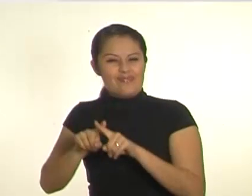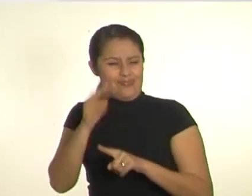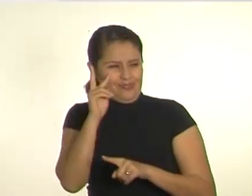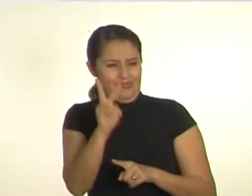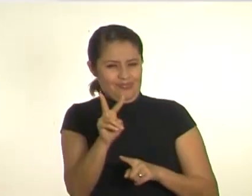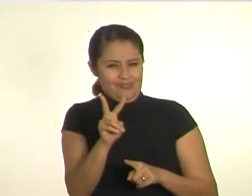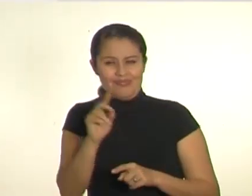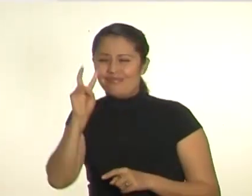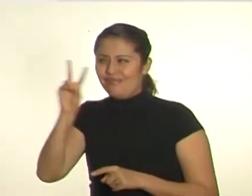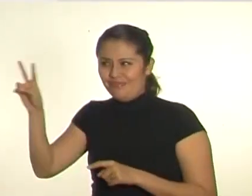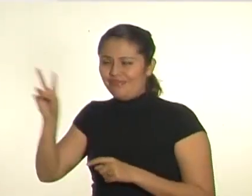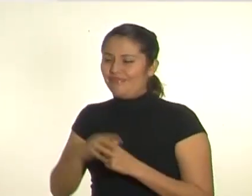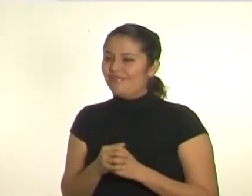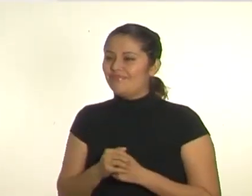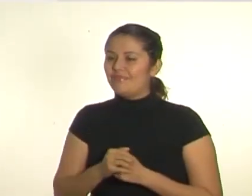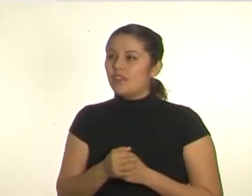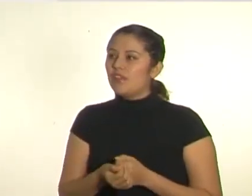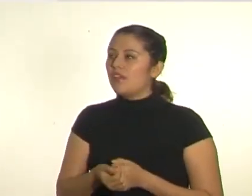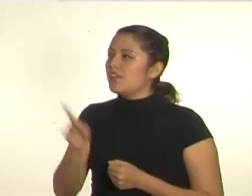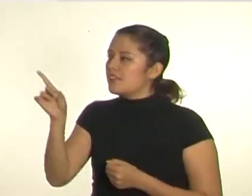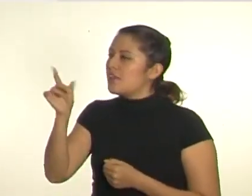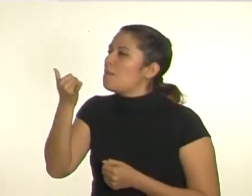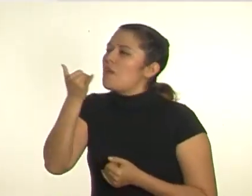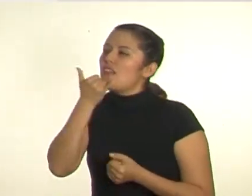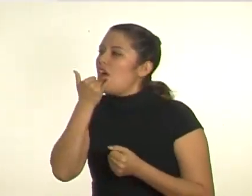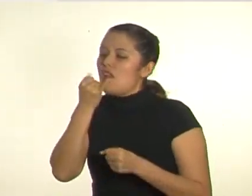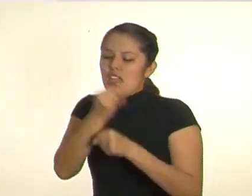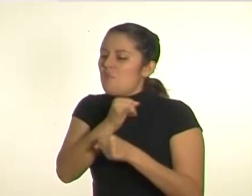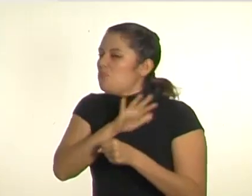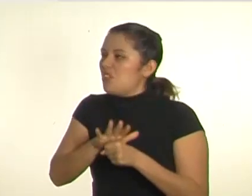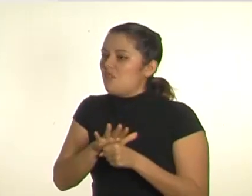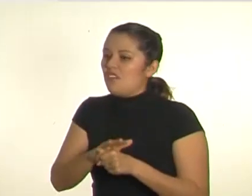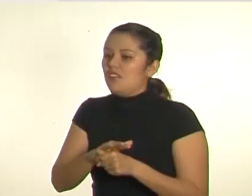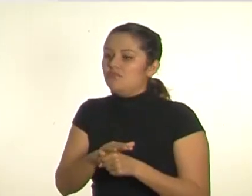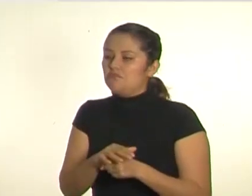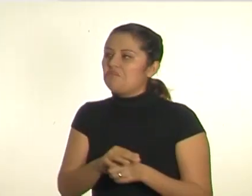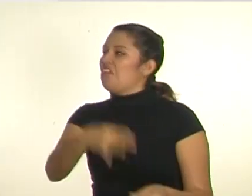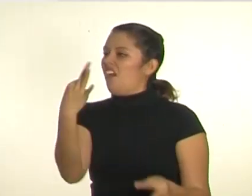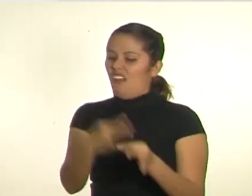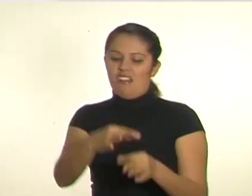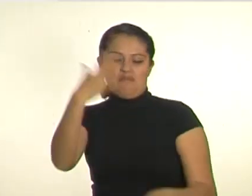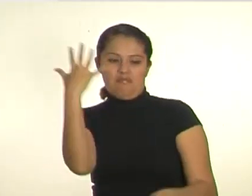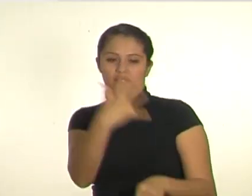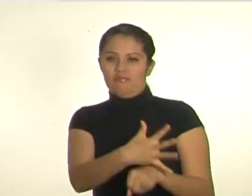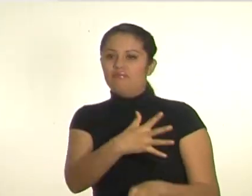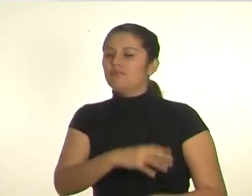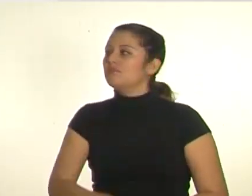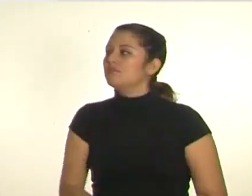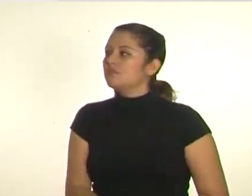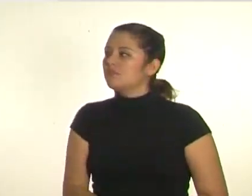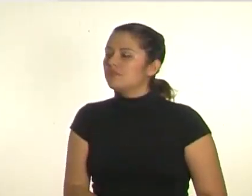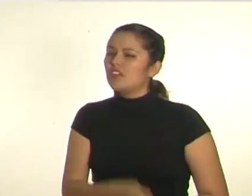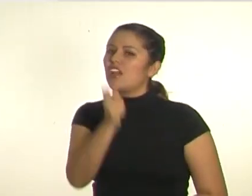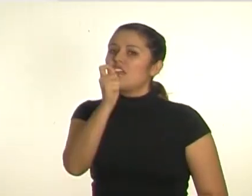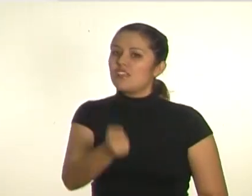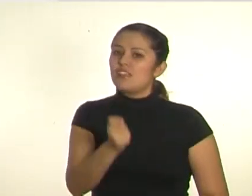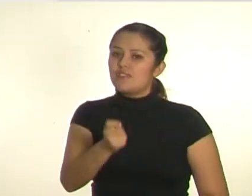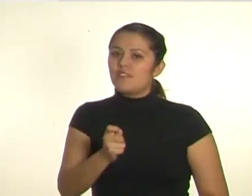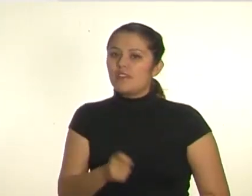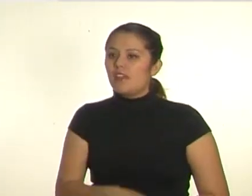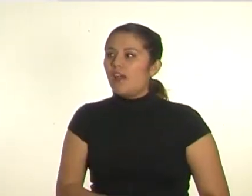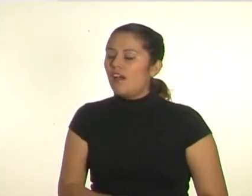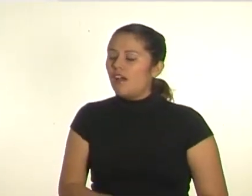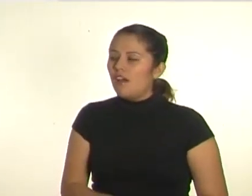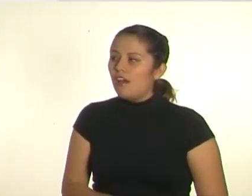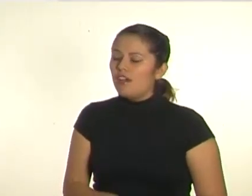dice: perdón imposible, que cumpla su condena. Quiere decir, nos está